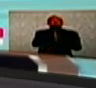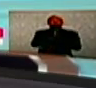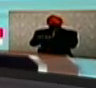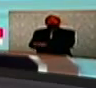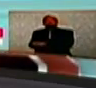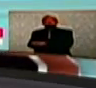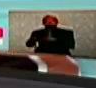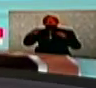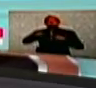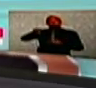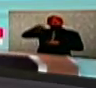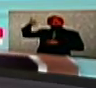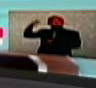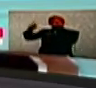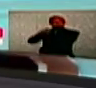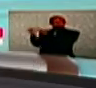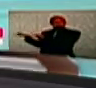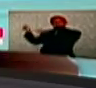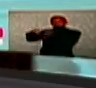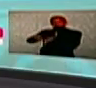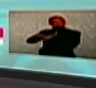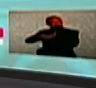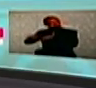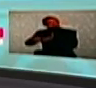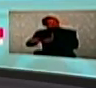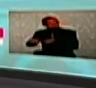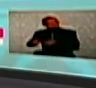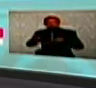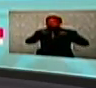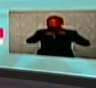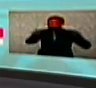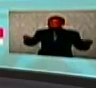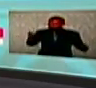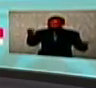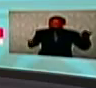y ante la descalificación, palabras más, mande.